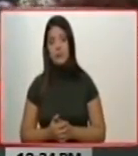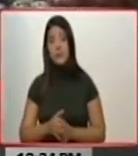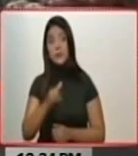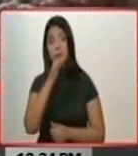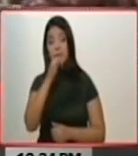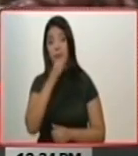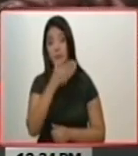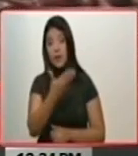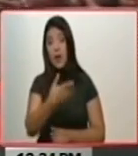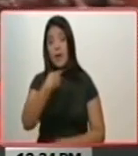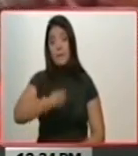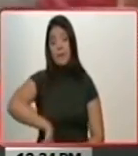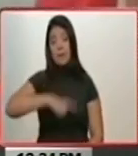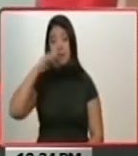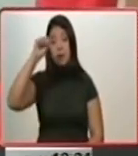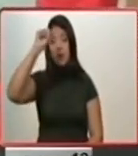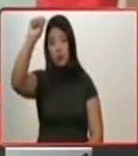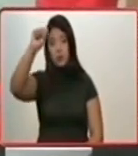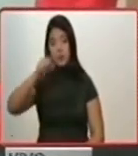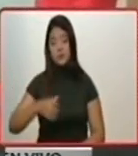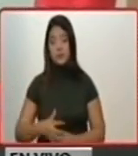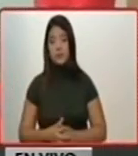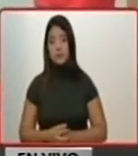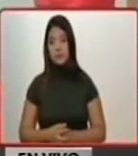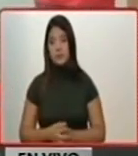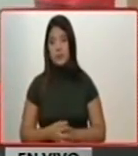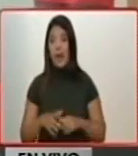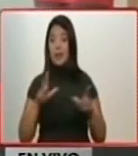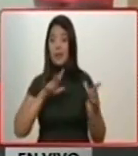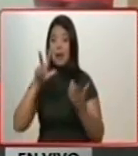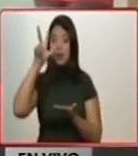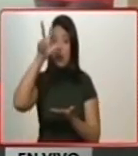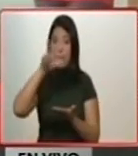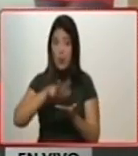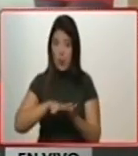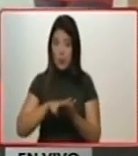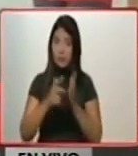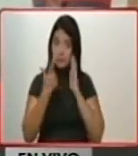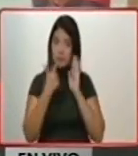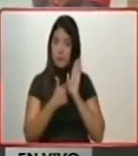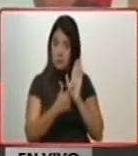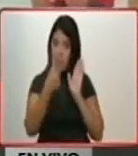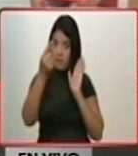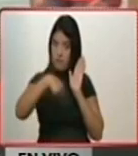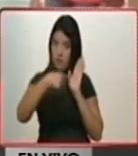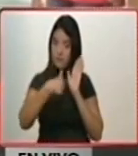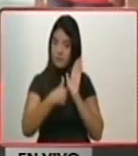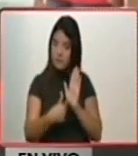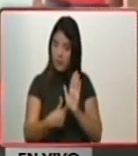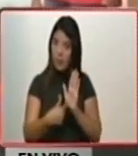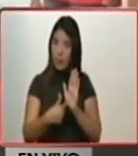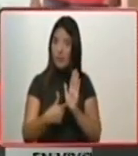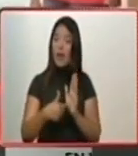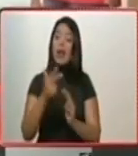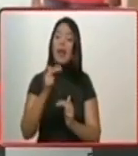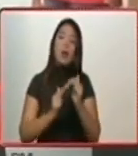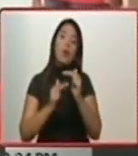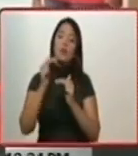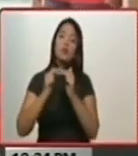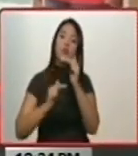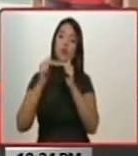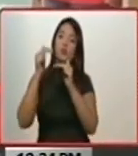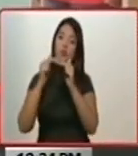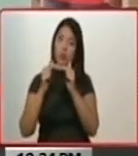informar que el presidente Nicolás Maduro aprobó, aquí está el punto de cuenta, la construcción